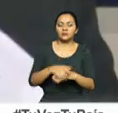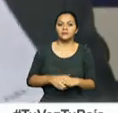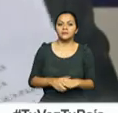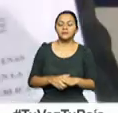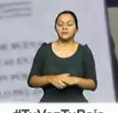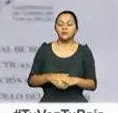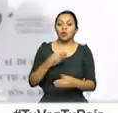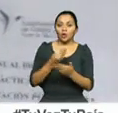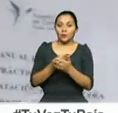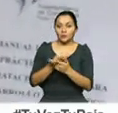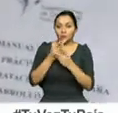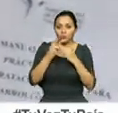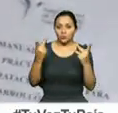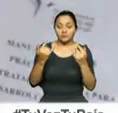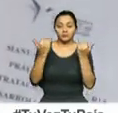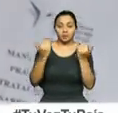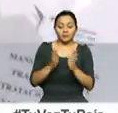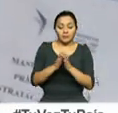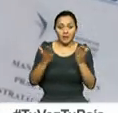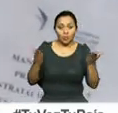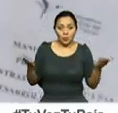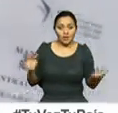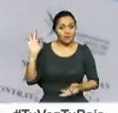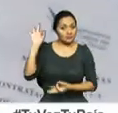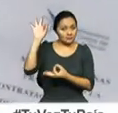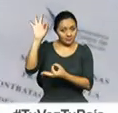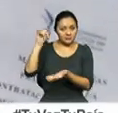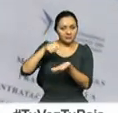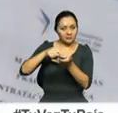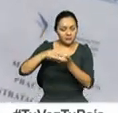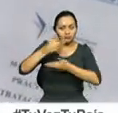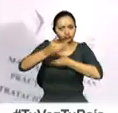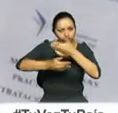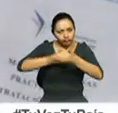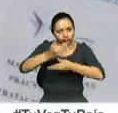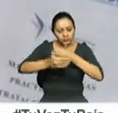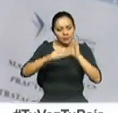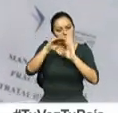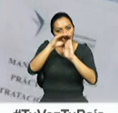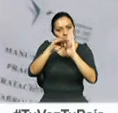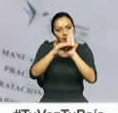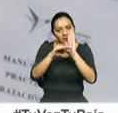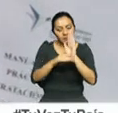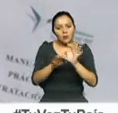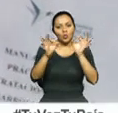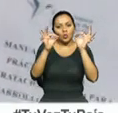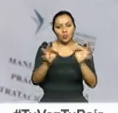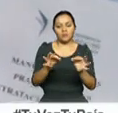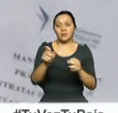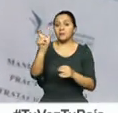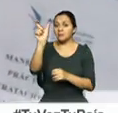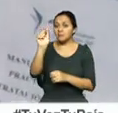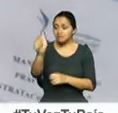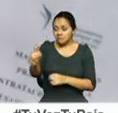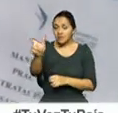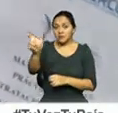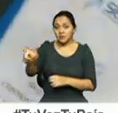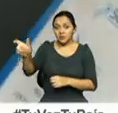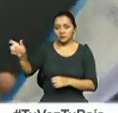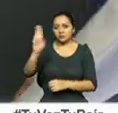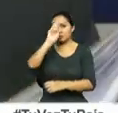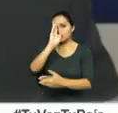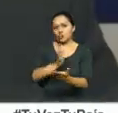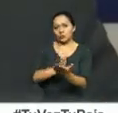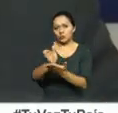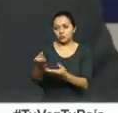El manual de buenas prácticas de contratación pública se sigue cumpliendo en la medida que son los proveedores honestos que nos